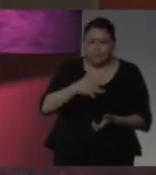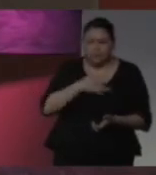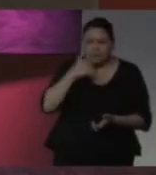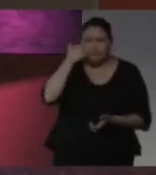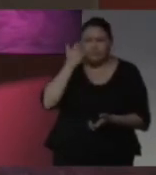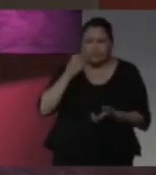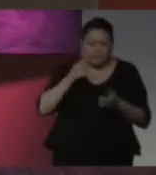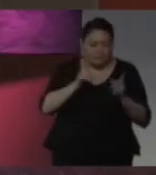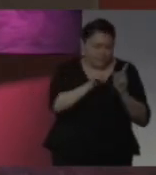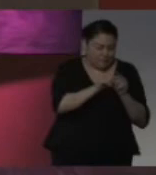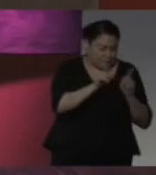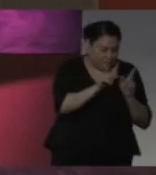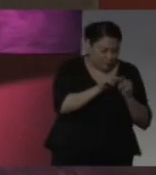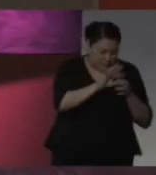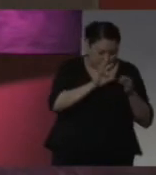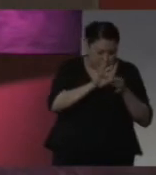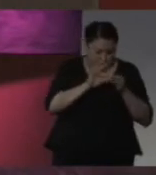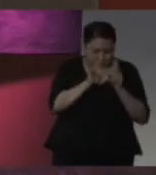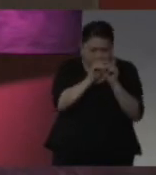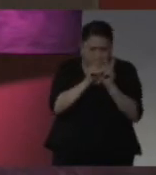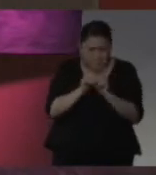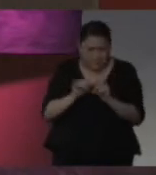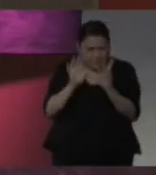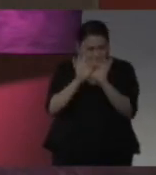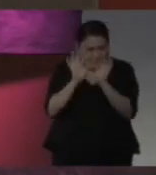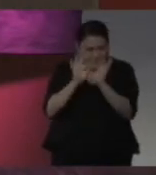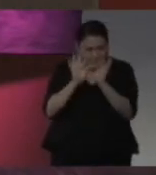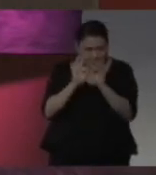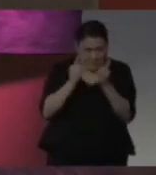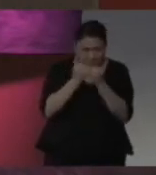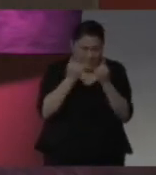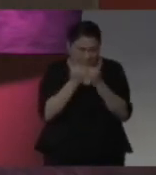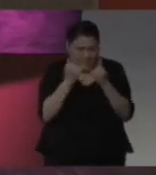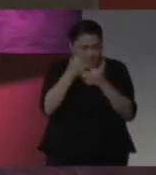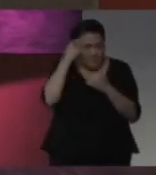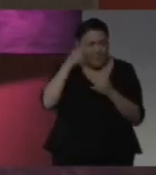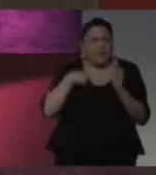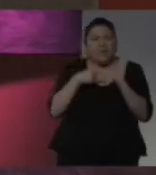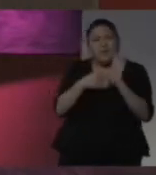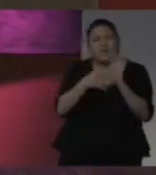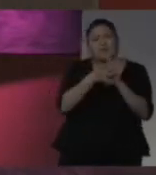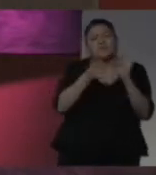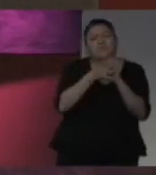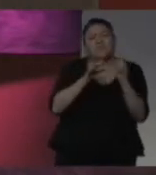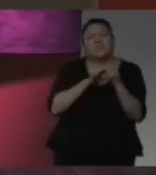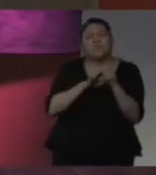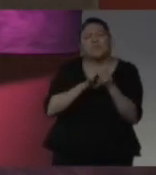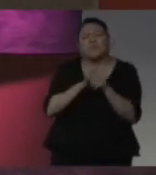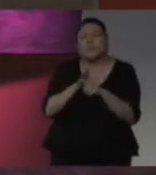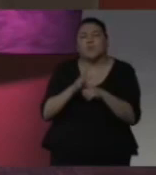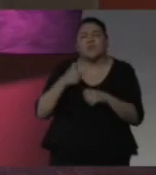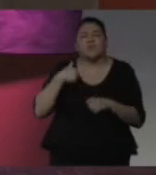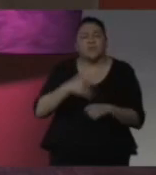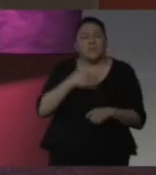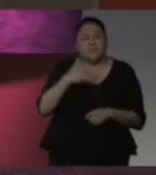una relatoría no tan formal, pero sí decir digamos los puntos en los que creo